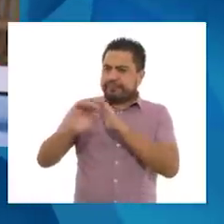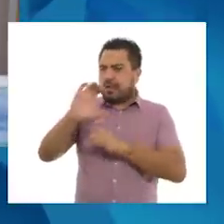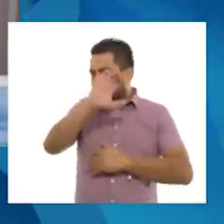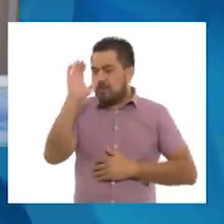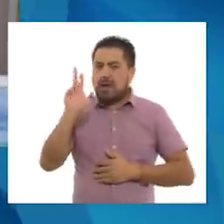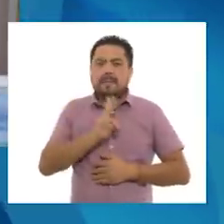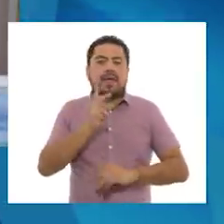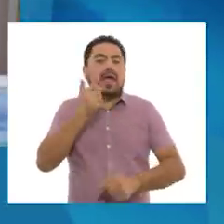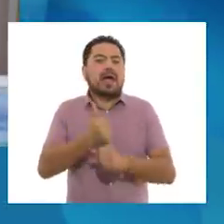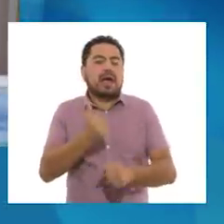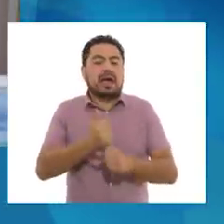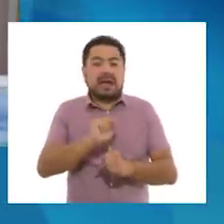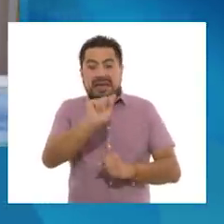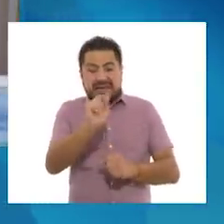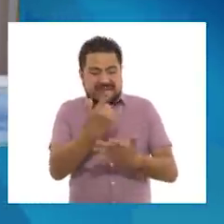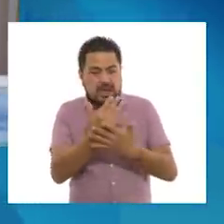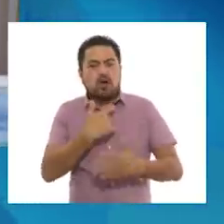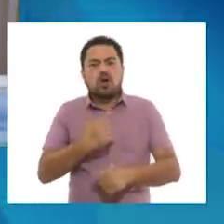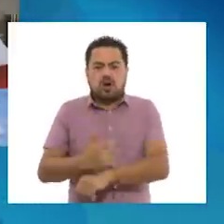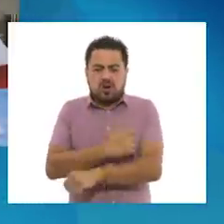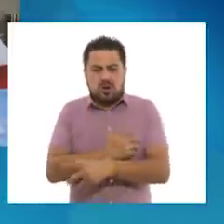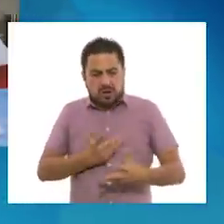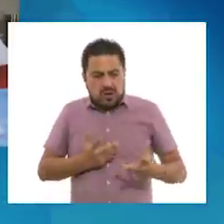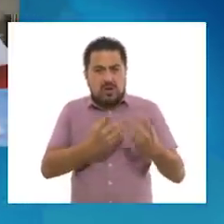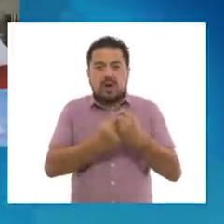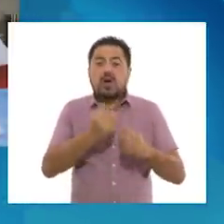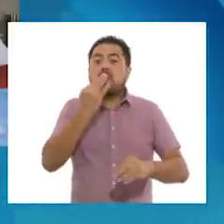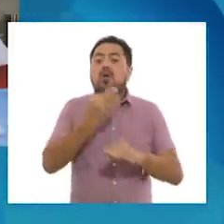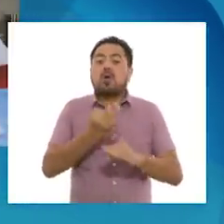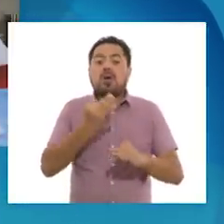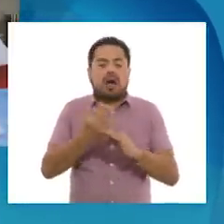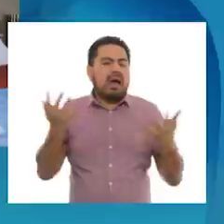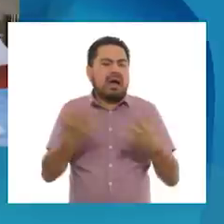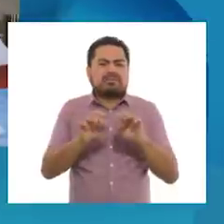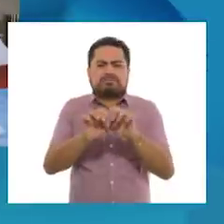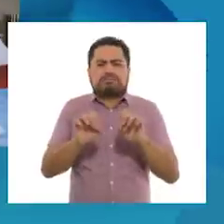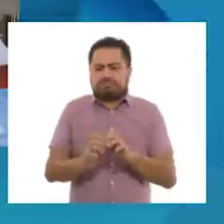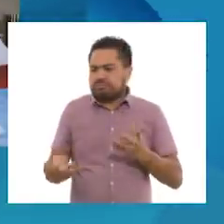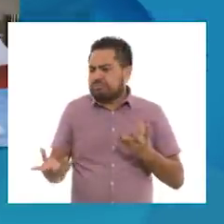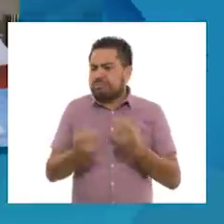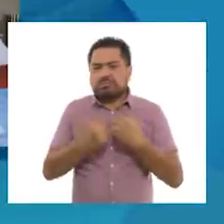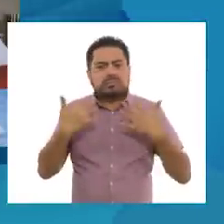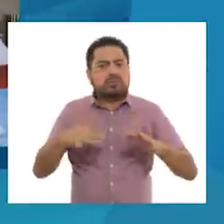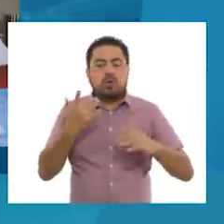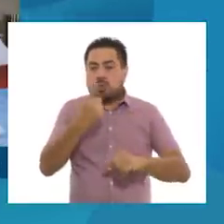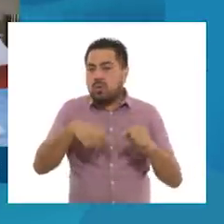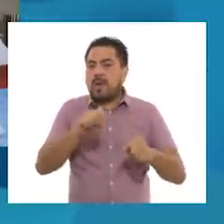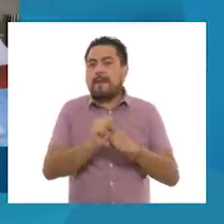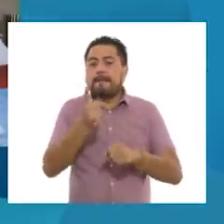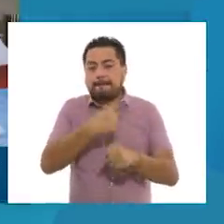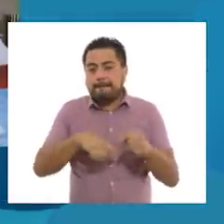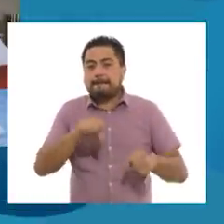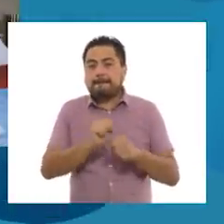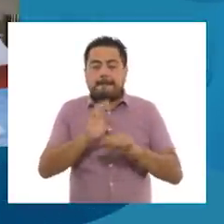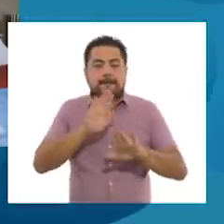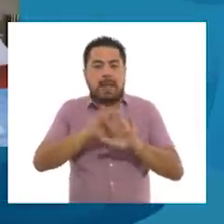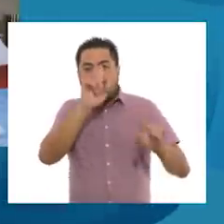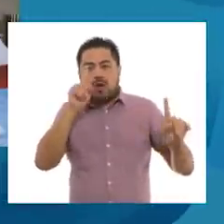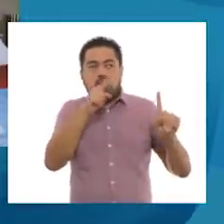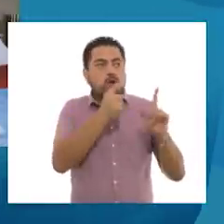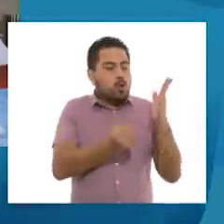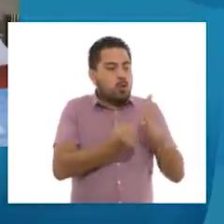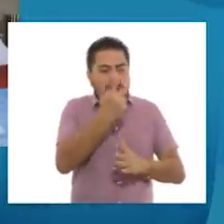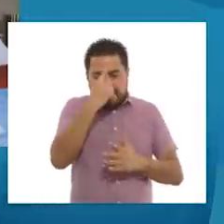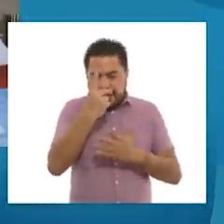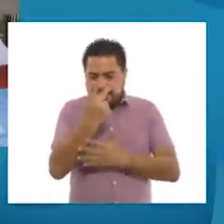abuelo. ¡Espérate, acompaño! Hemos hecho un gran equipo. Cada semana completaremos una misión nueva para